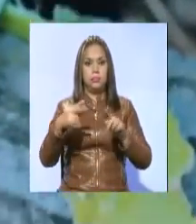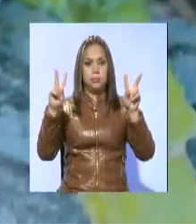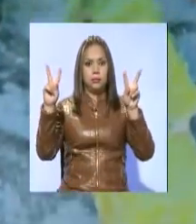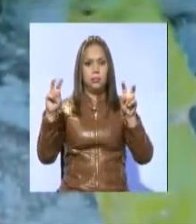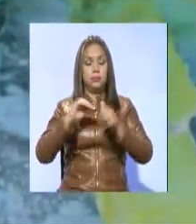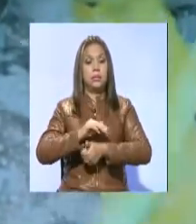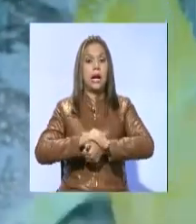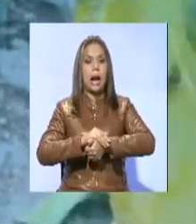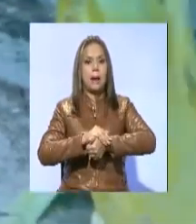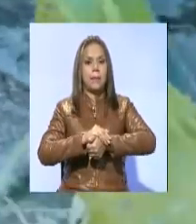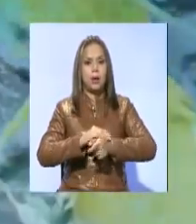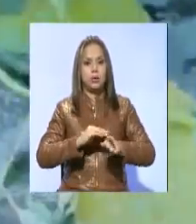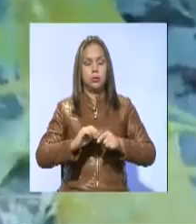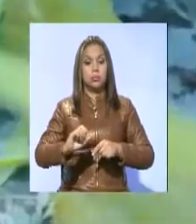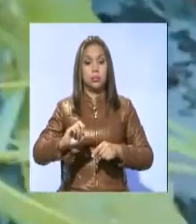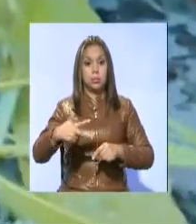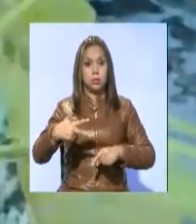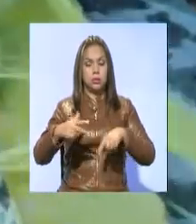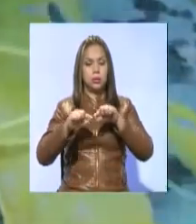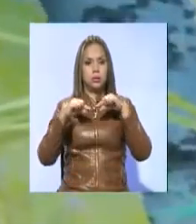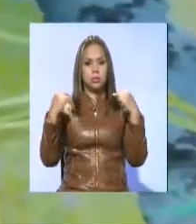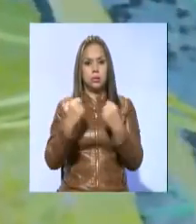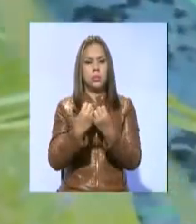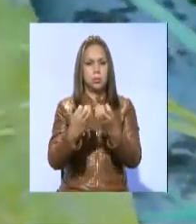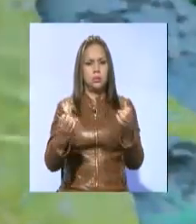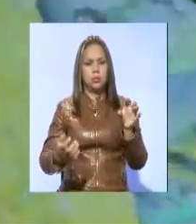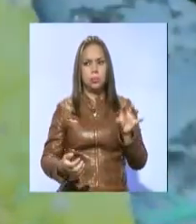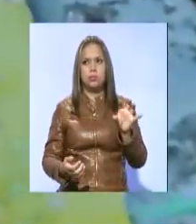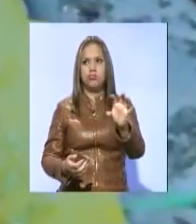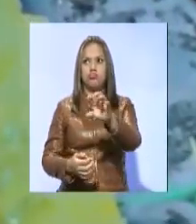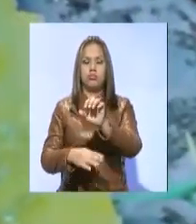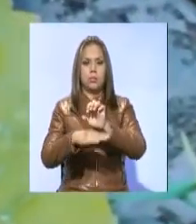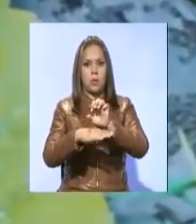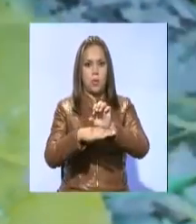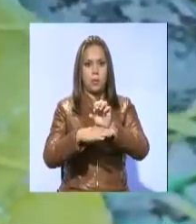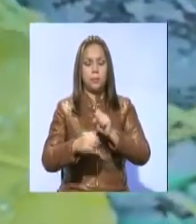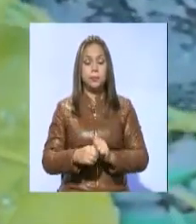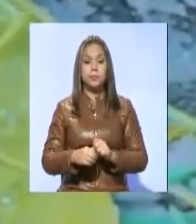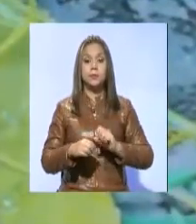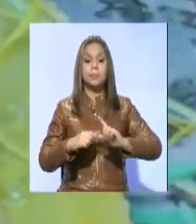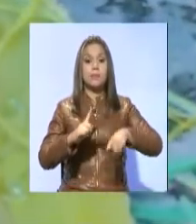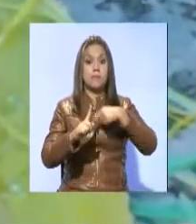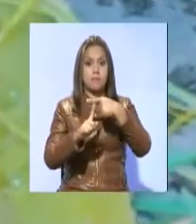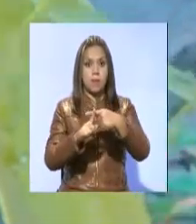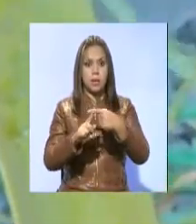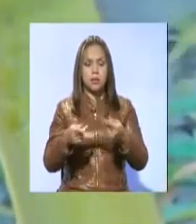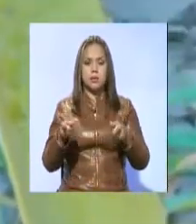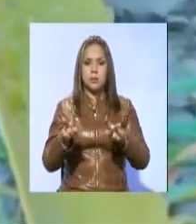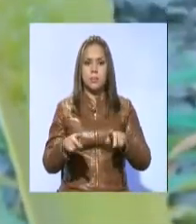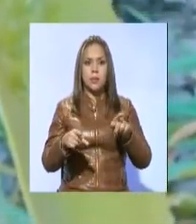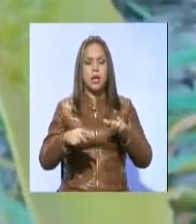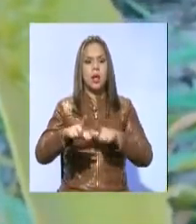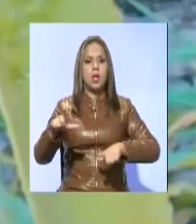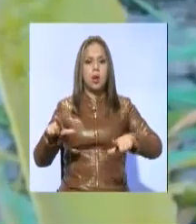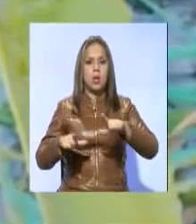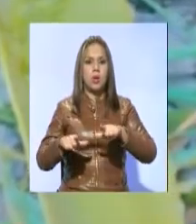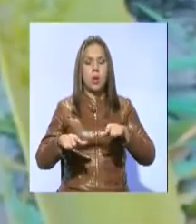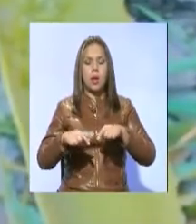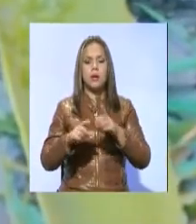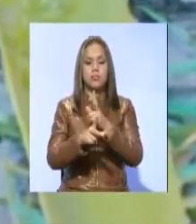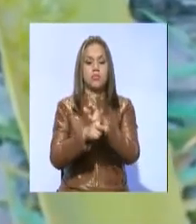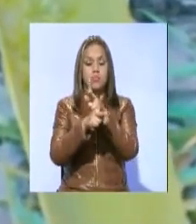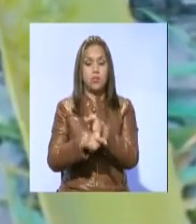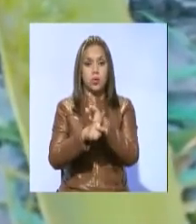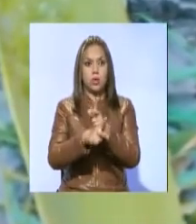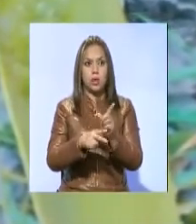insular Galápagos y un tercer grupo en varias provincias del país. Pero además, se hace referencia a los sitios ancestrales que aún son conservados